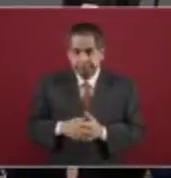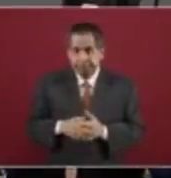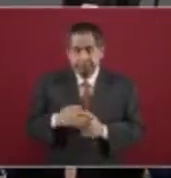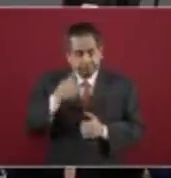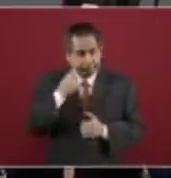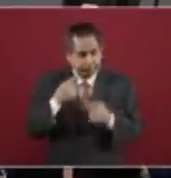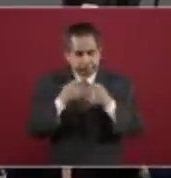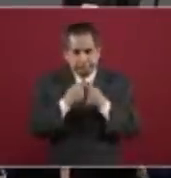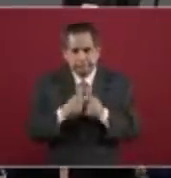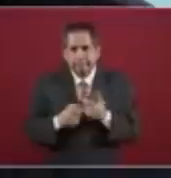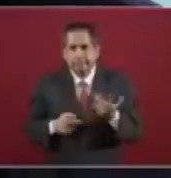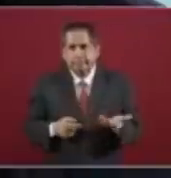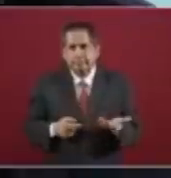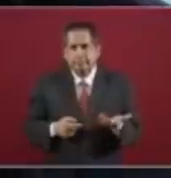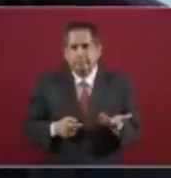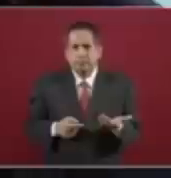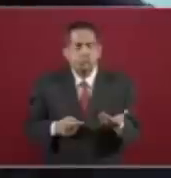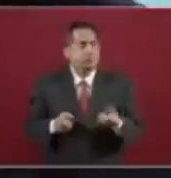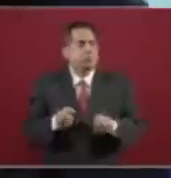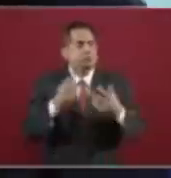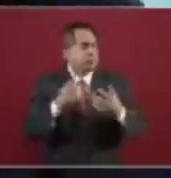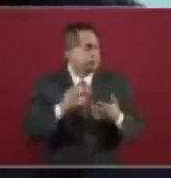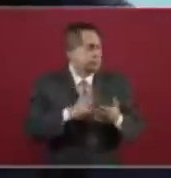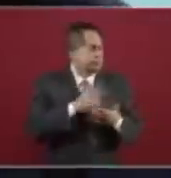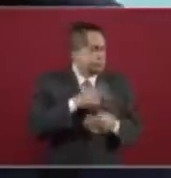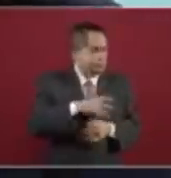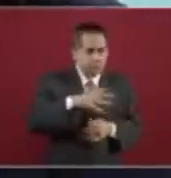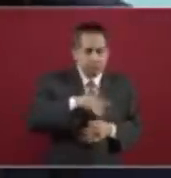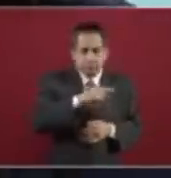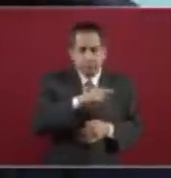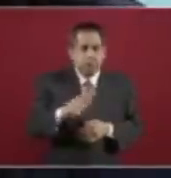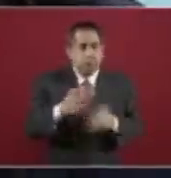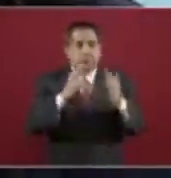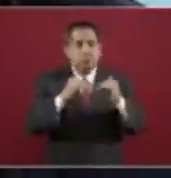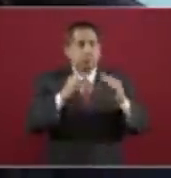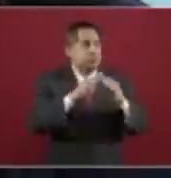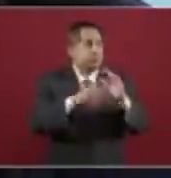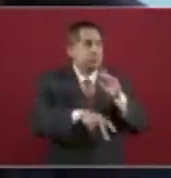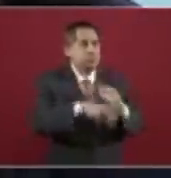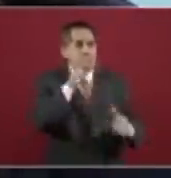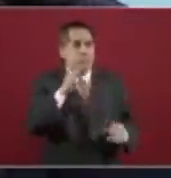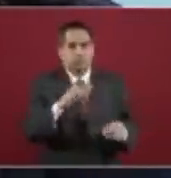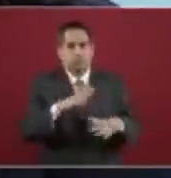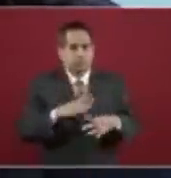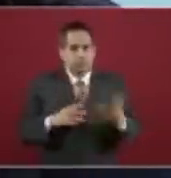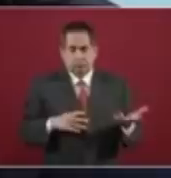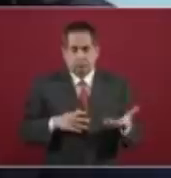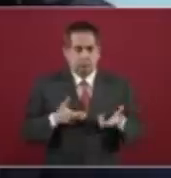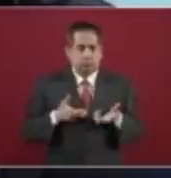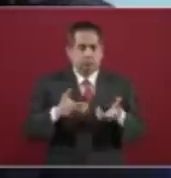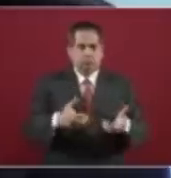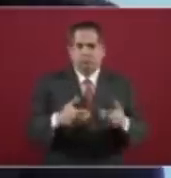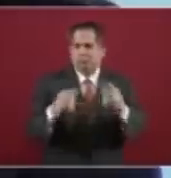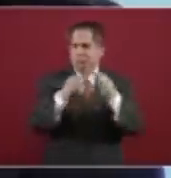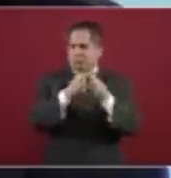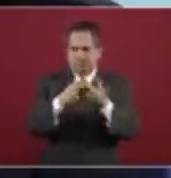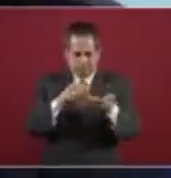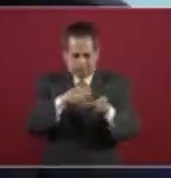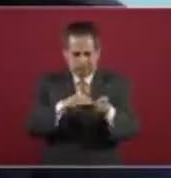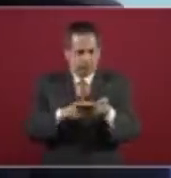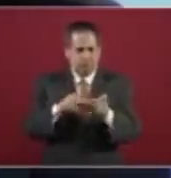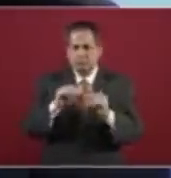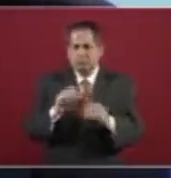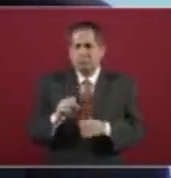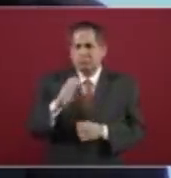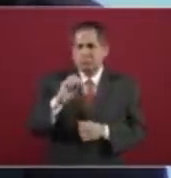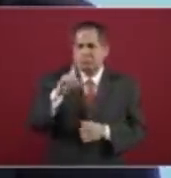consistencia, o sea, o se presentaron de manera permanente, domicilios inconsistentes, calles que no corresponden a las colonias.